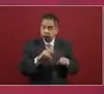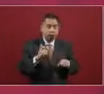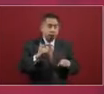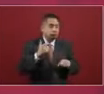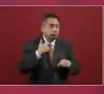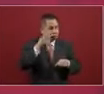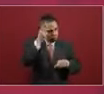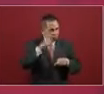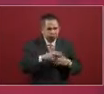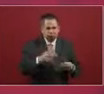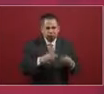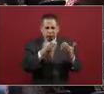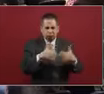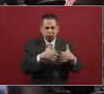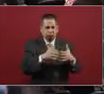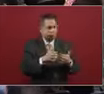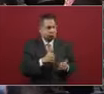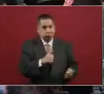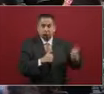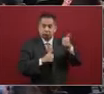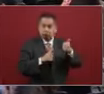empresarial como representante.